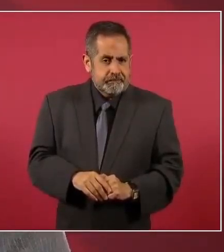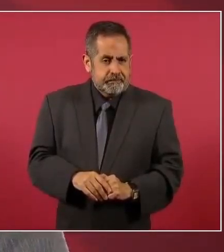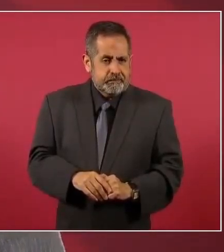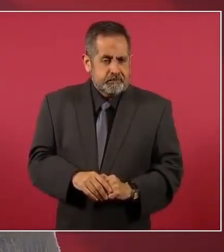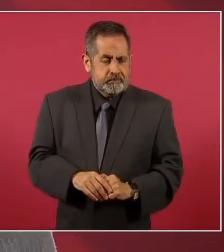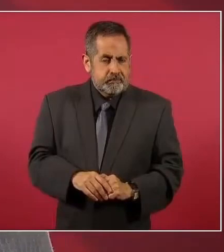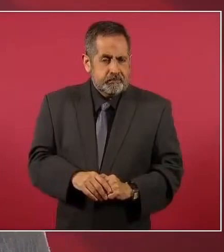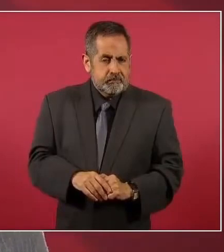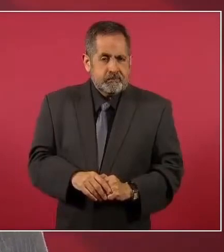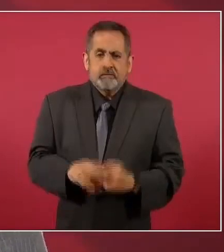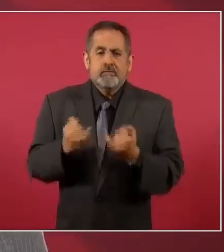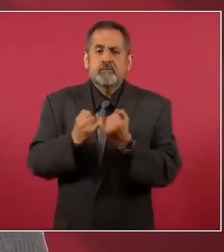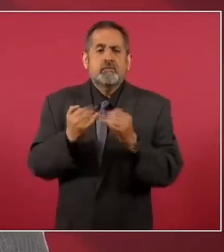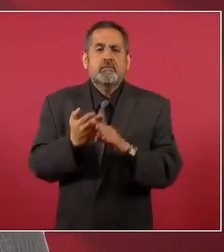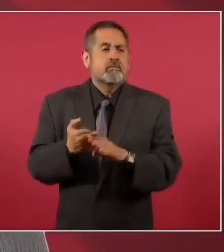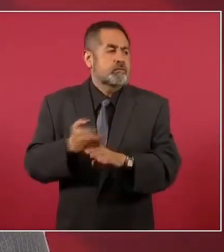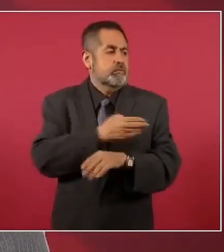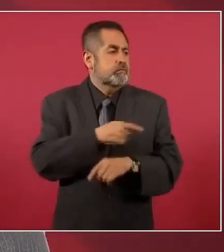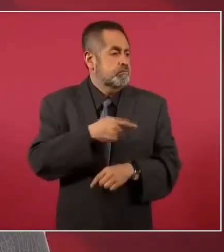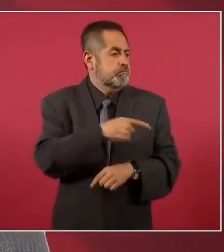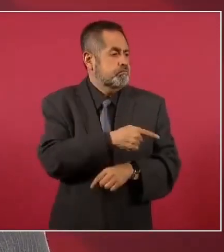imponga